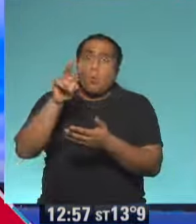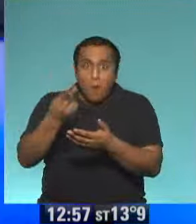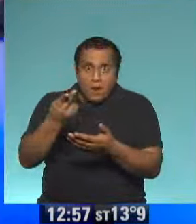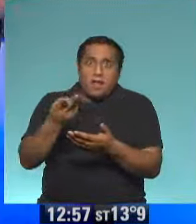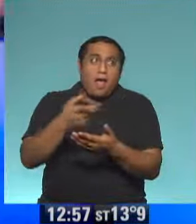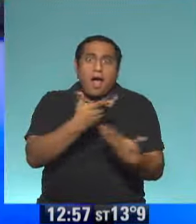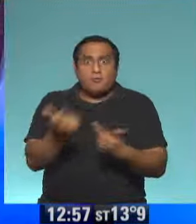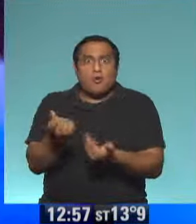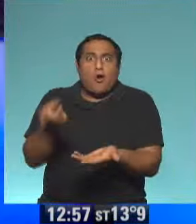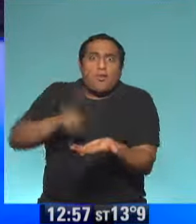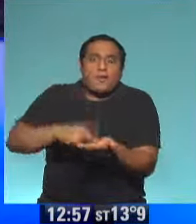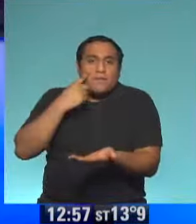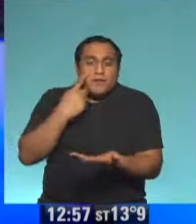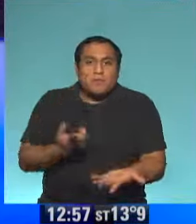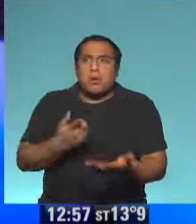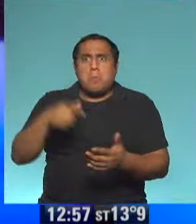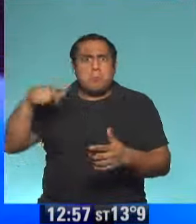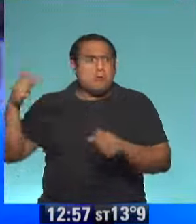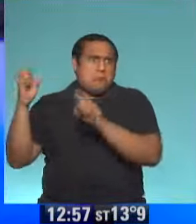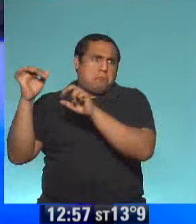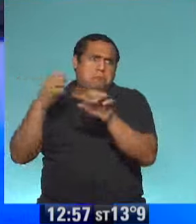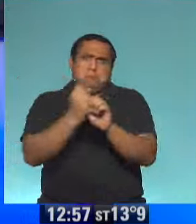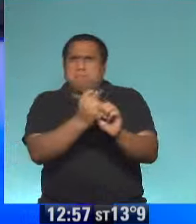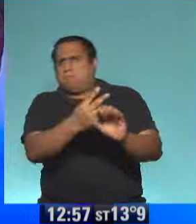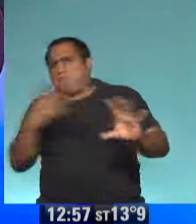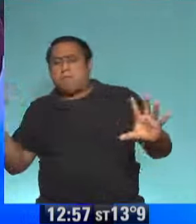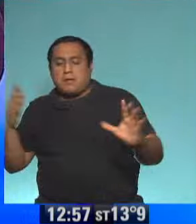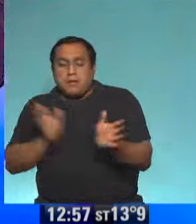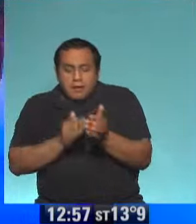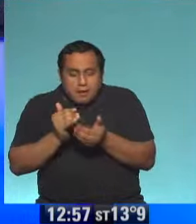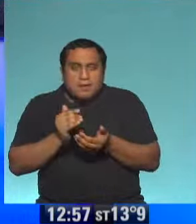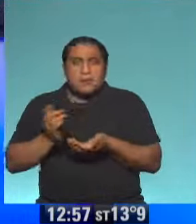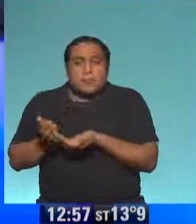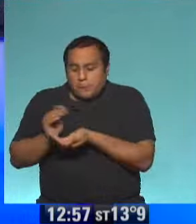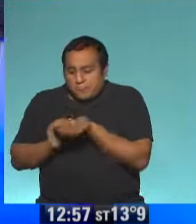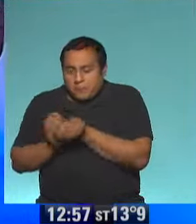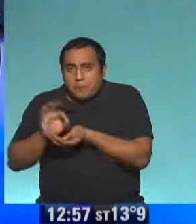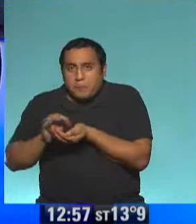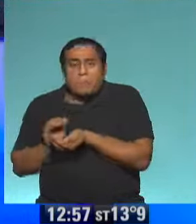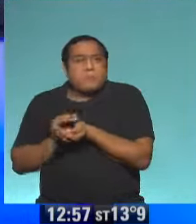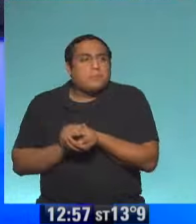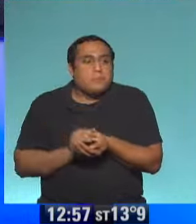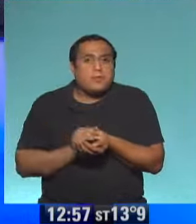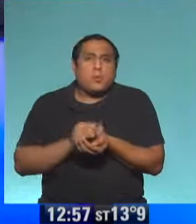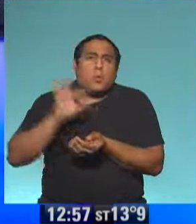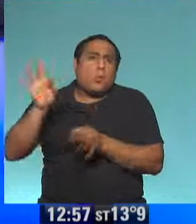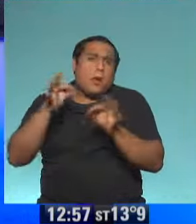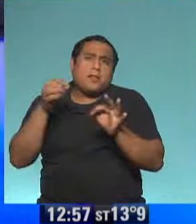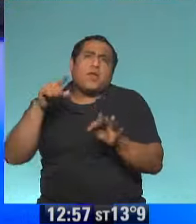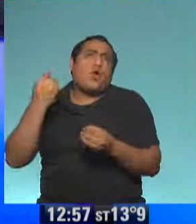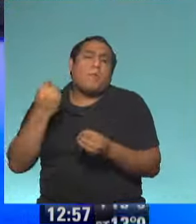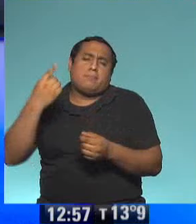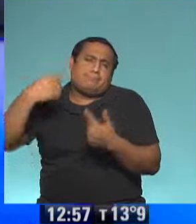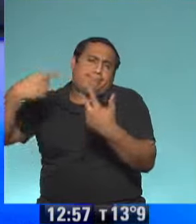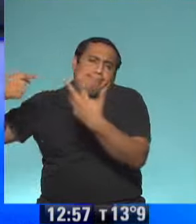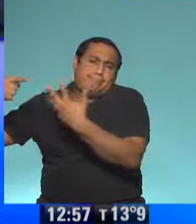casa se llenó de clientes que hacían fila delante del galpón, todos con una cajita o un pañuelo envolviendo moscas muertas de distintas muertes.